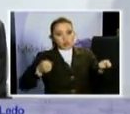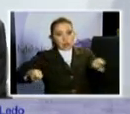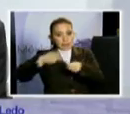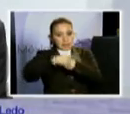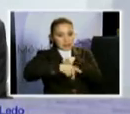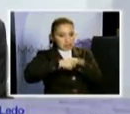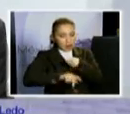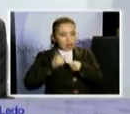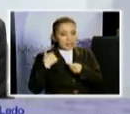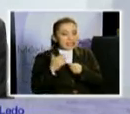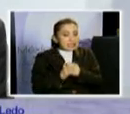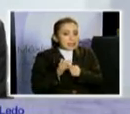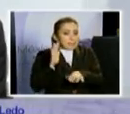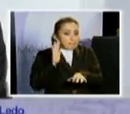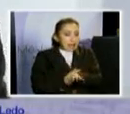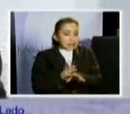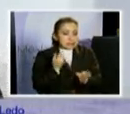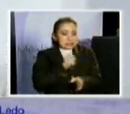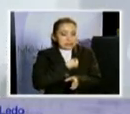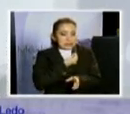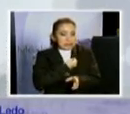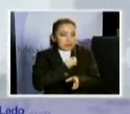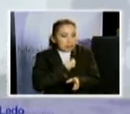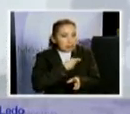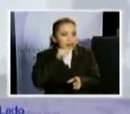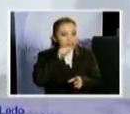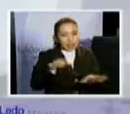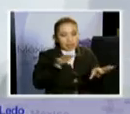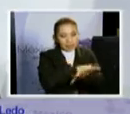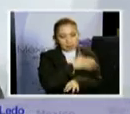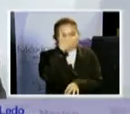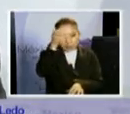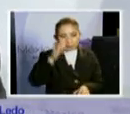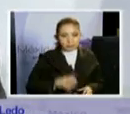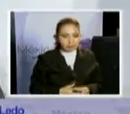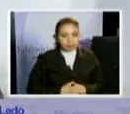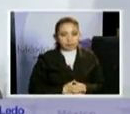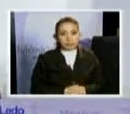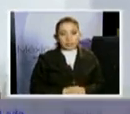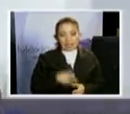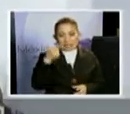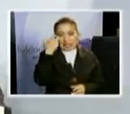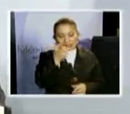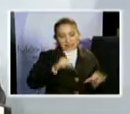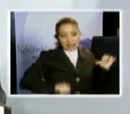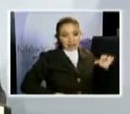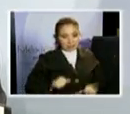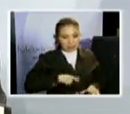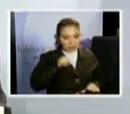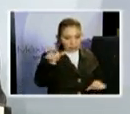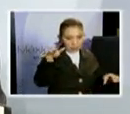y aumentar la resiliencia derivados del cambio climático. La acción nacional en materia